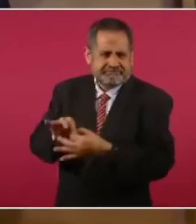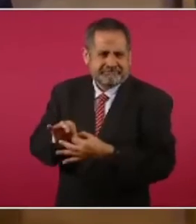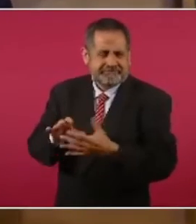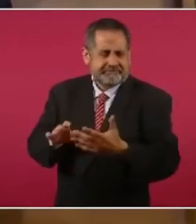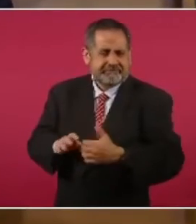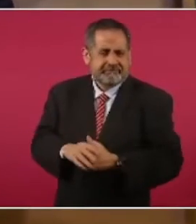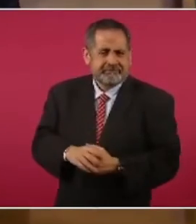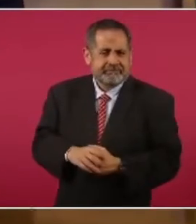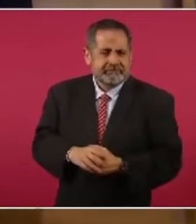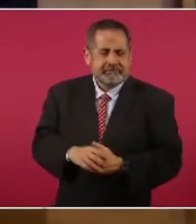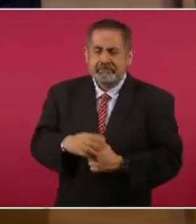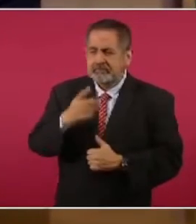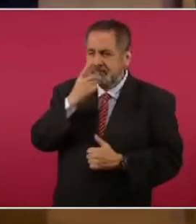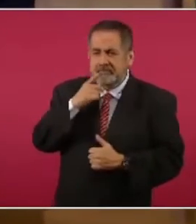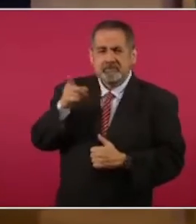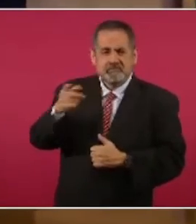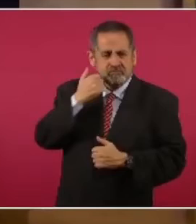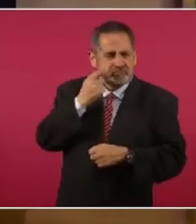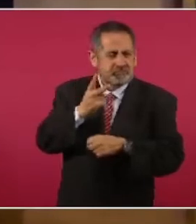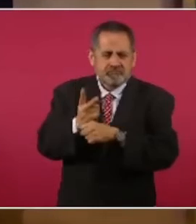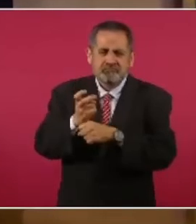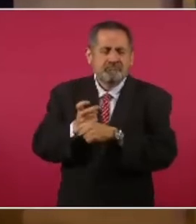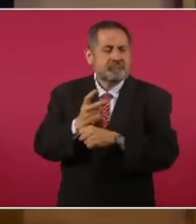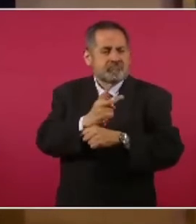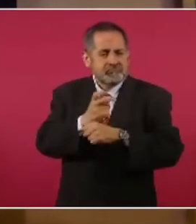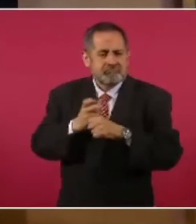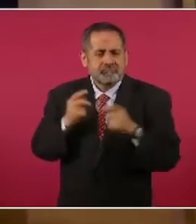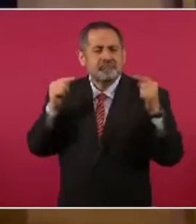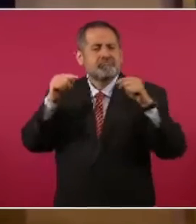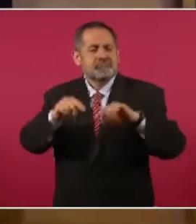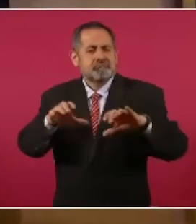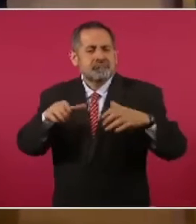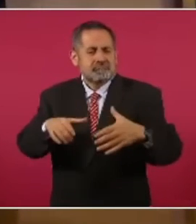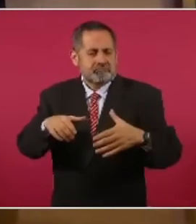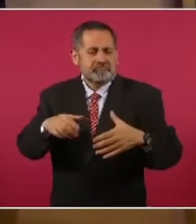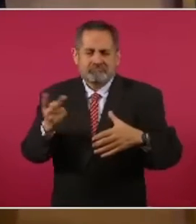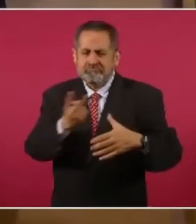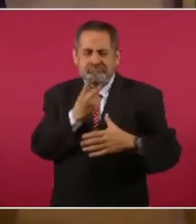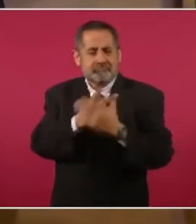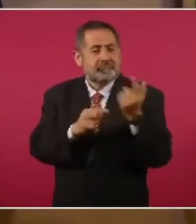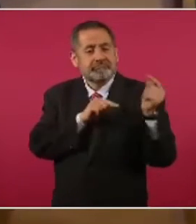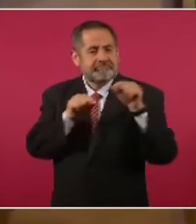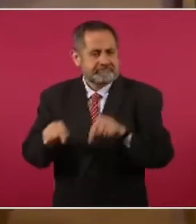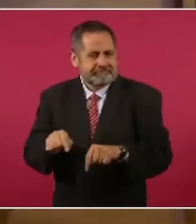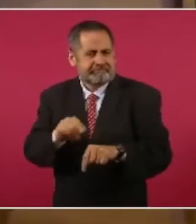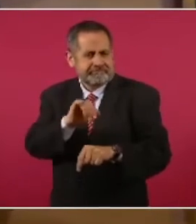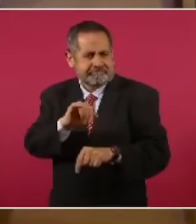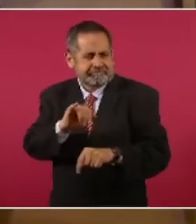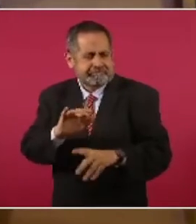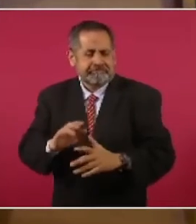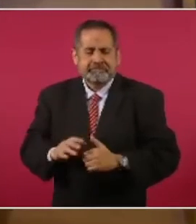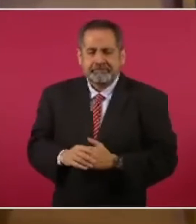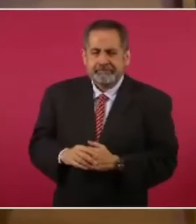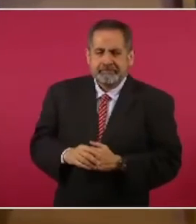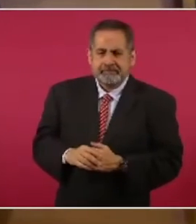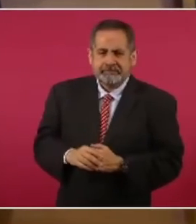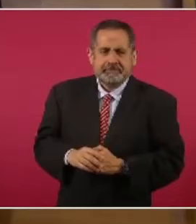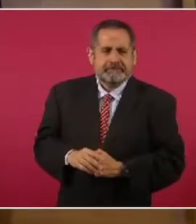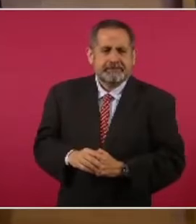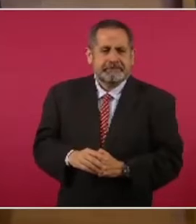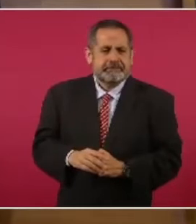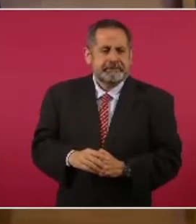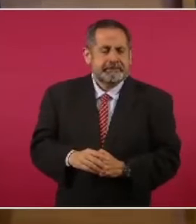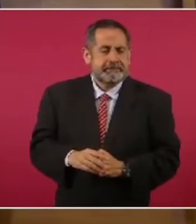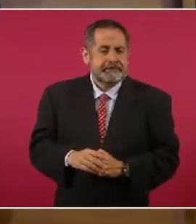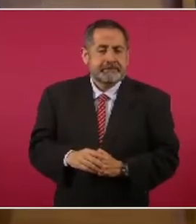Él dijo que usted nos quería invitar a una cita. Sí. O único problema que eu tenho, presidente,